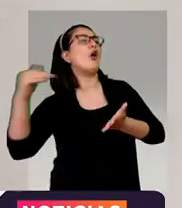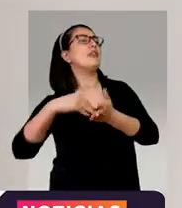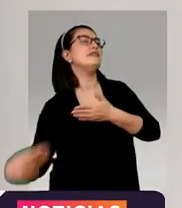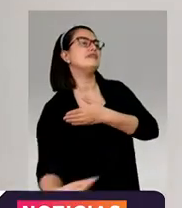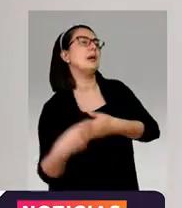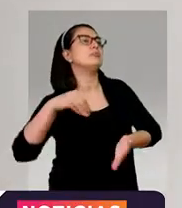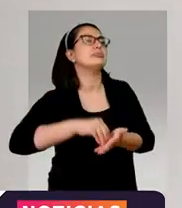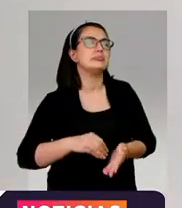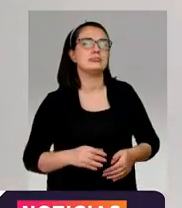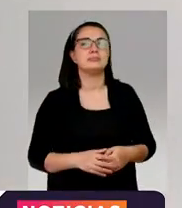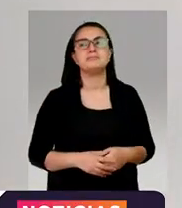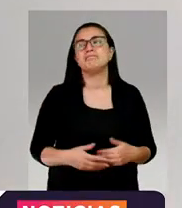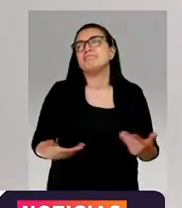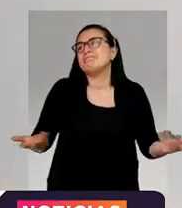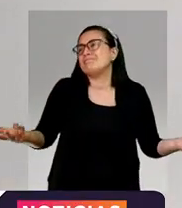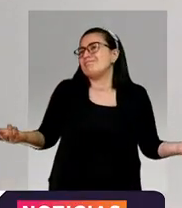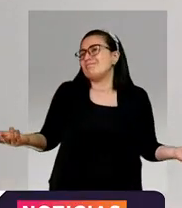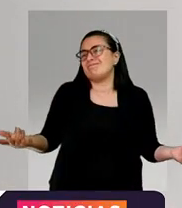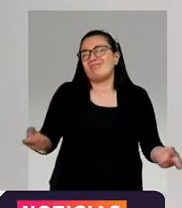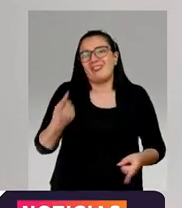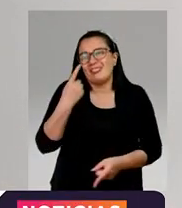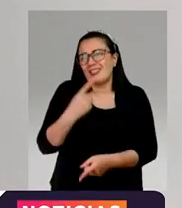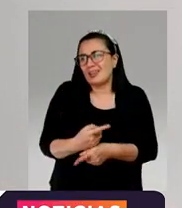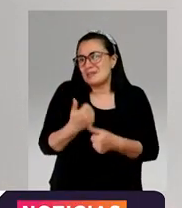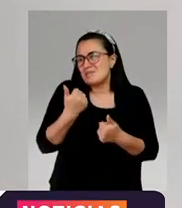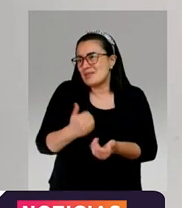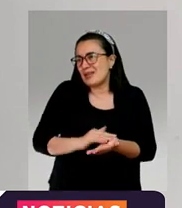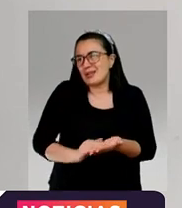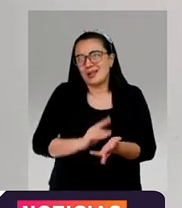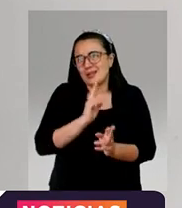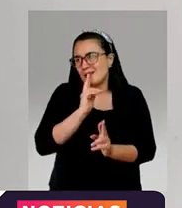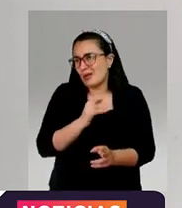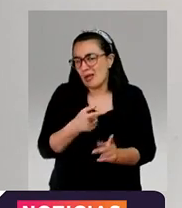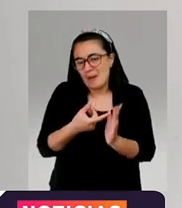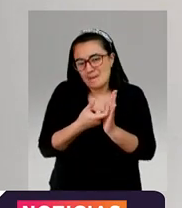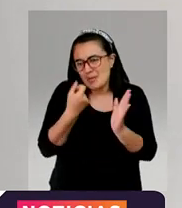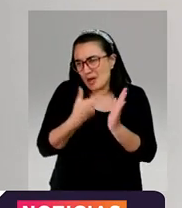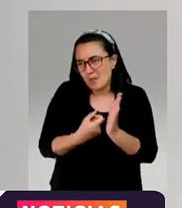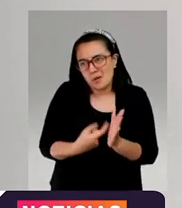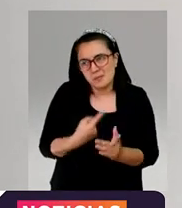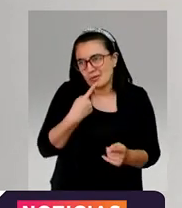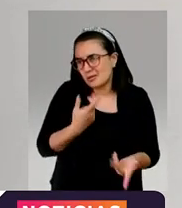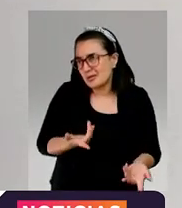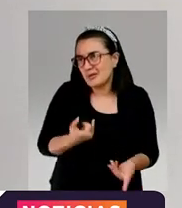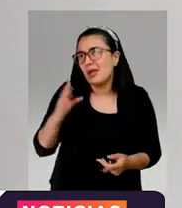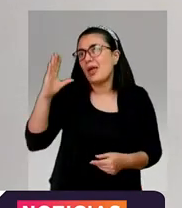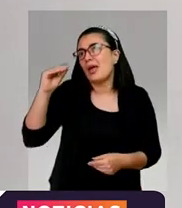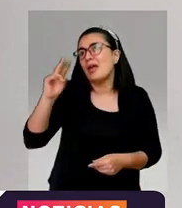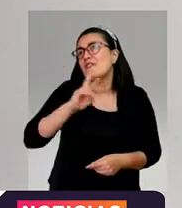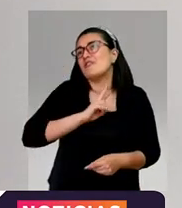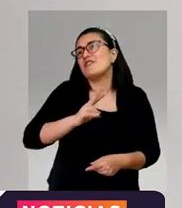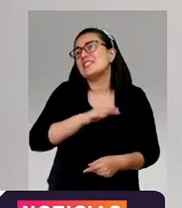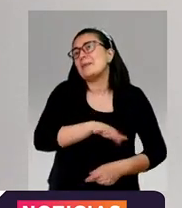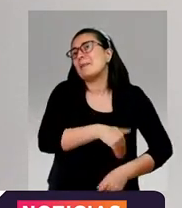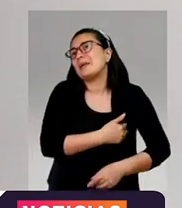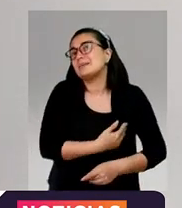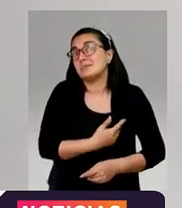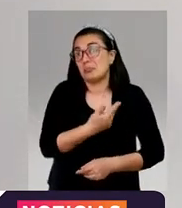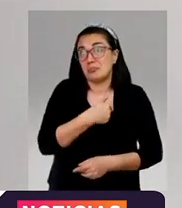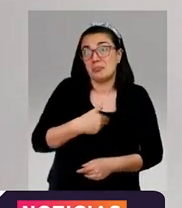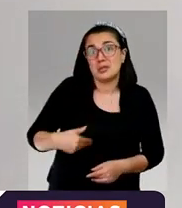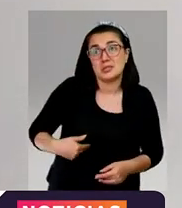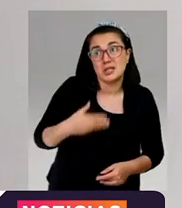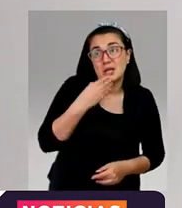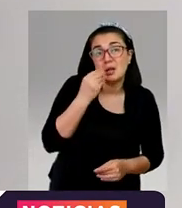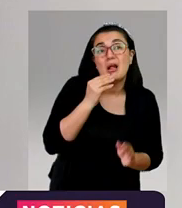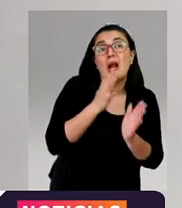Todavía garantías legislativas no hay que se va a retirar algo de la reforma, es la palabra del viceministro, el presidente de la República. Eso lo